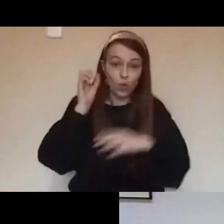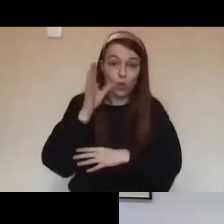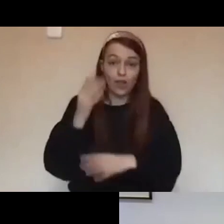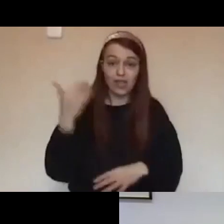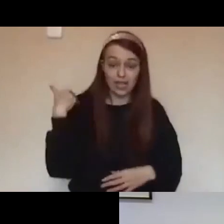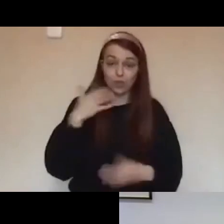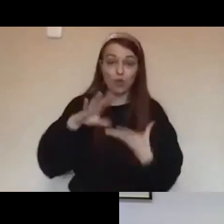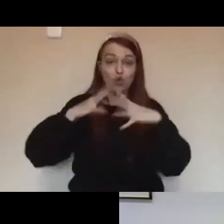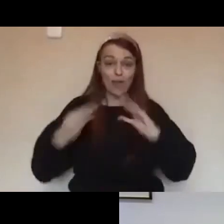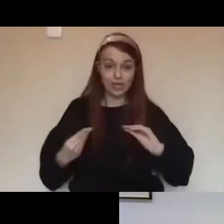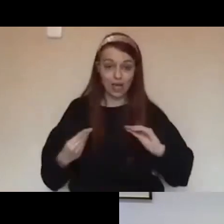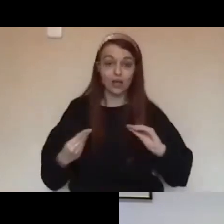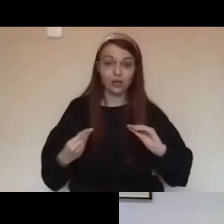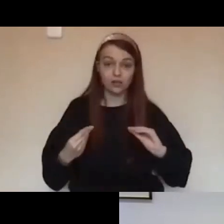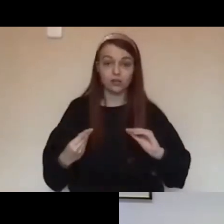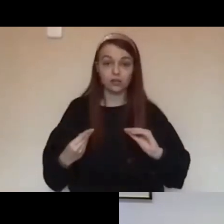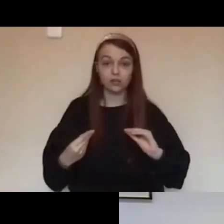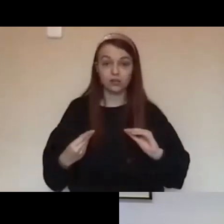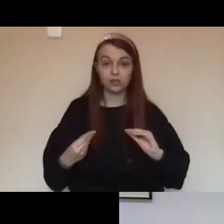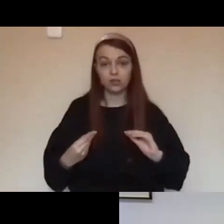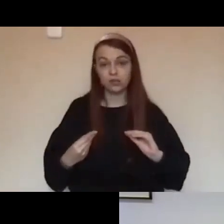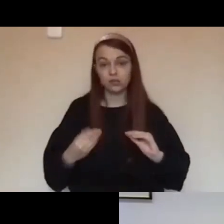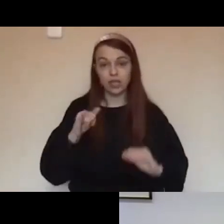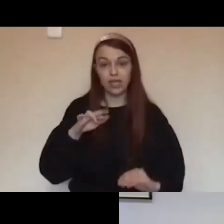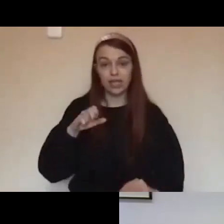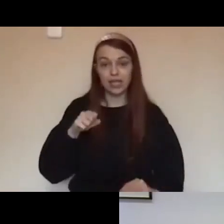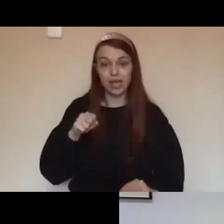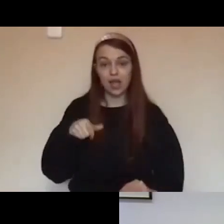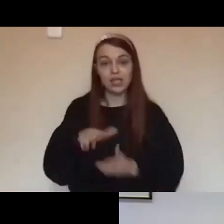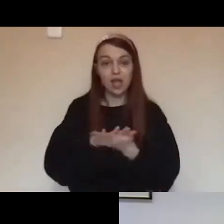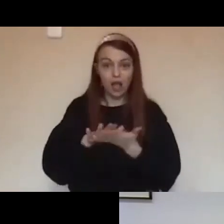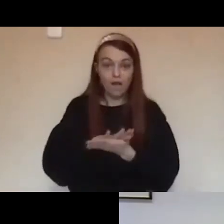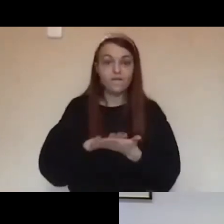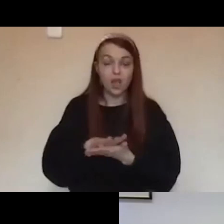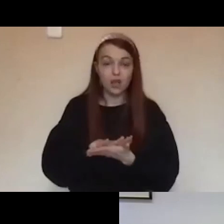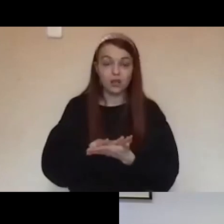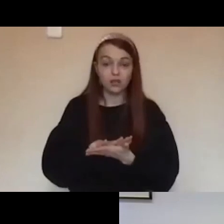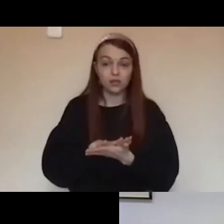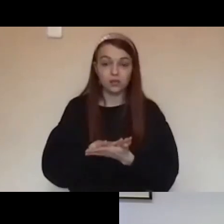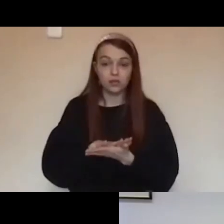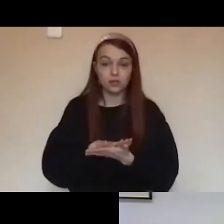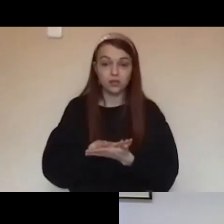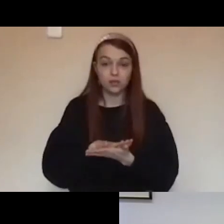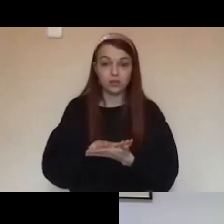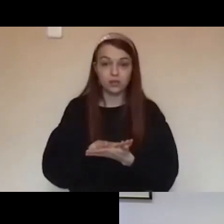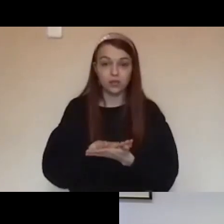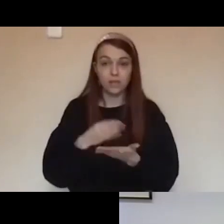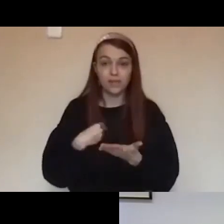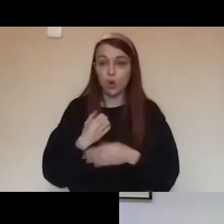Rumanía. Lo vimos con Irina, que estaba hablando. No tienen este